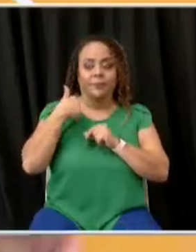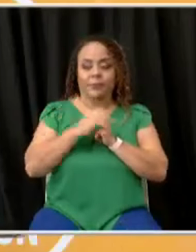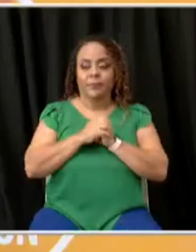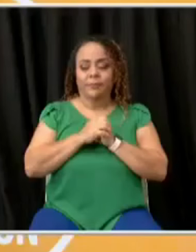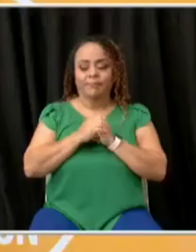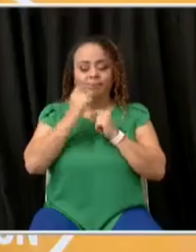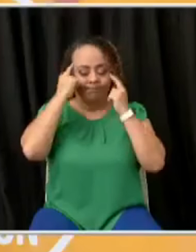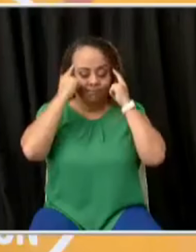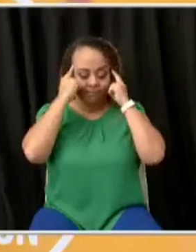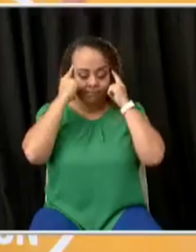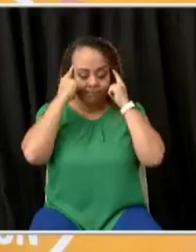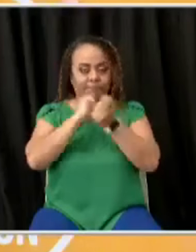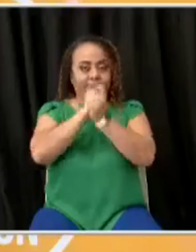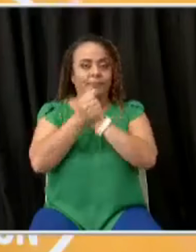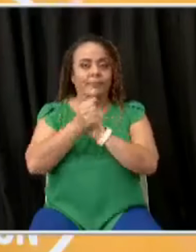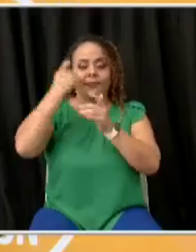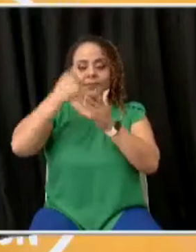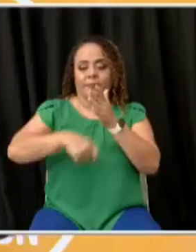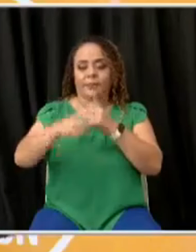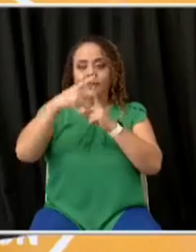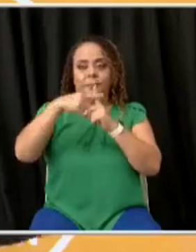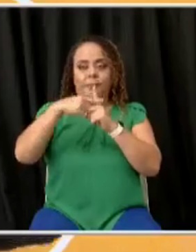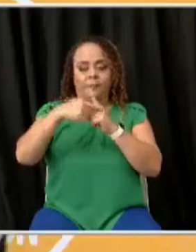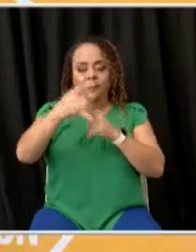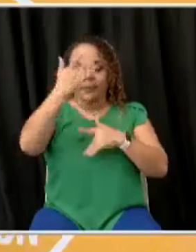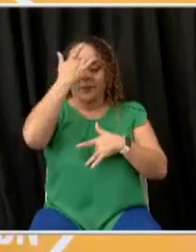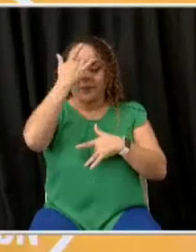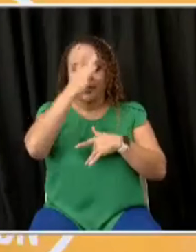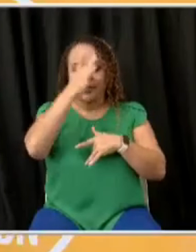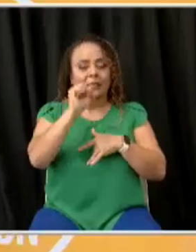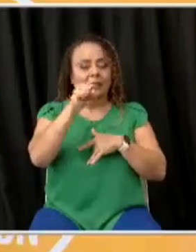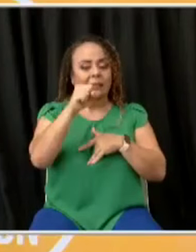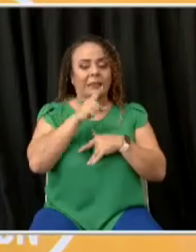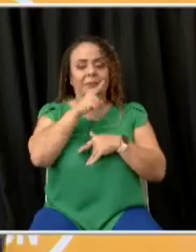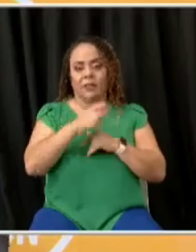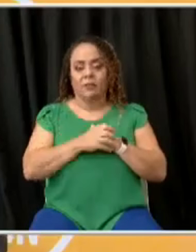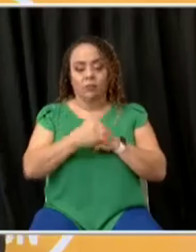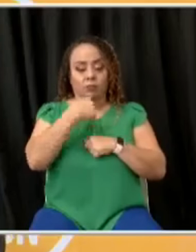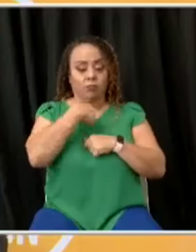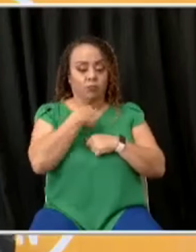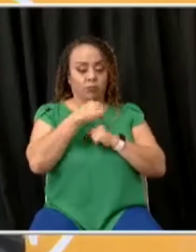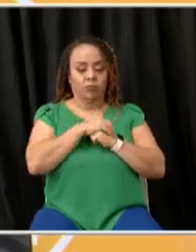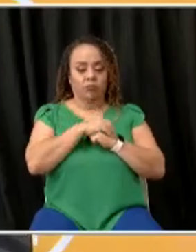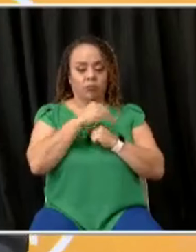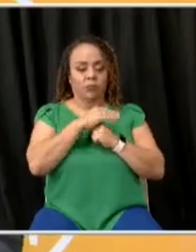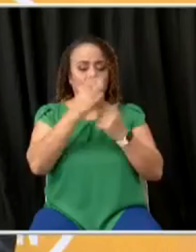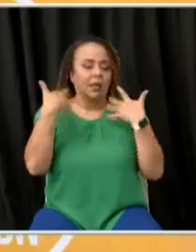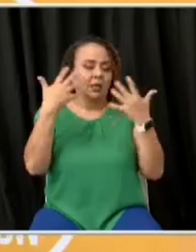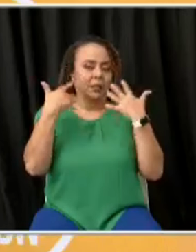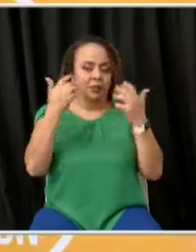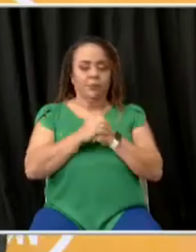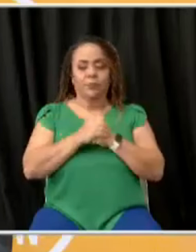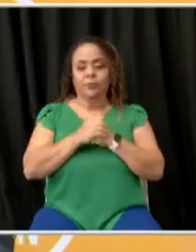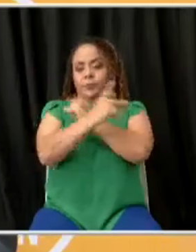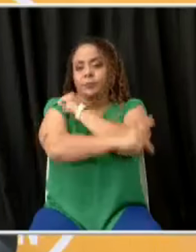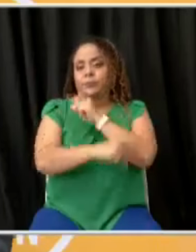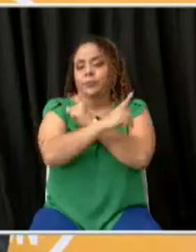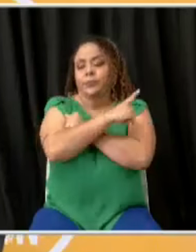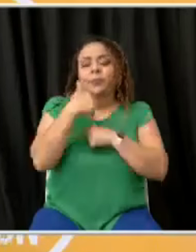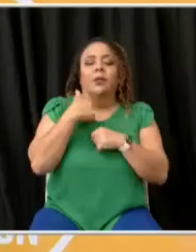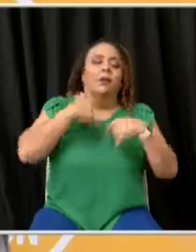pensar que los cambios bruscos de temperatura enferman. Y sí es real, o sea, si yo estoy calientito en un país donde hay